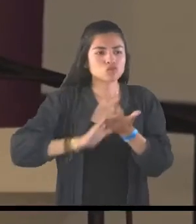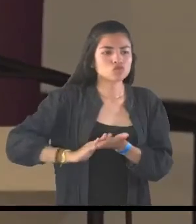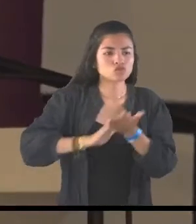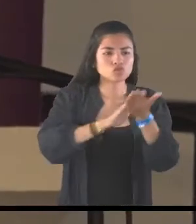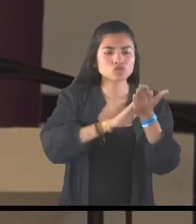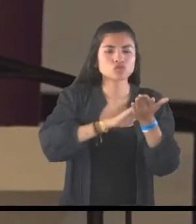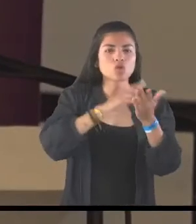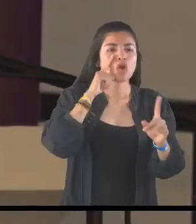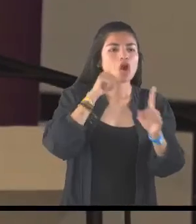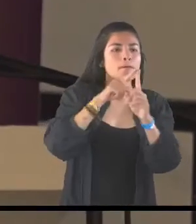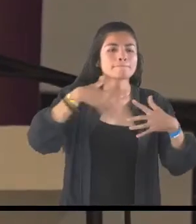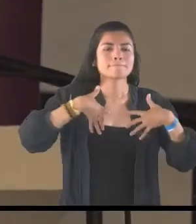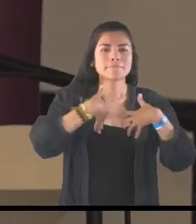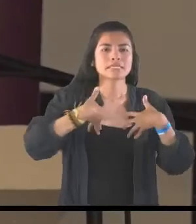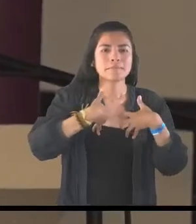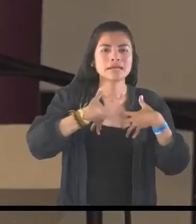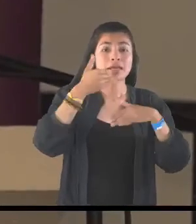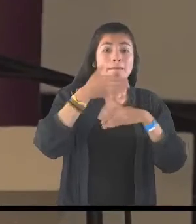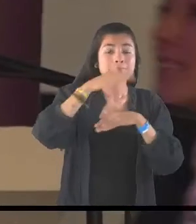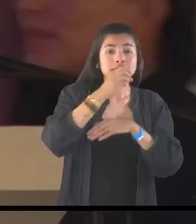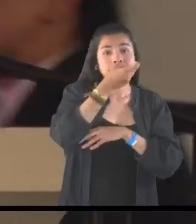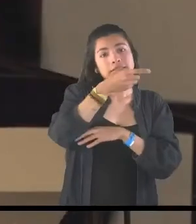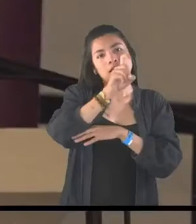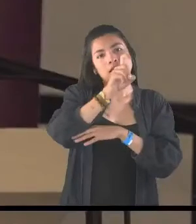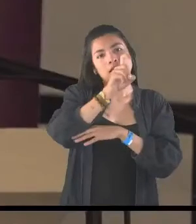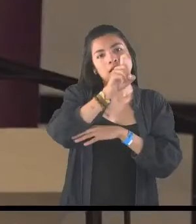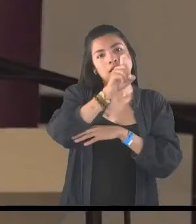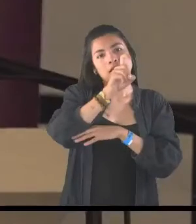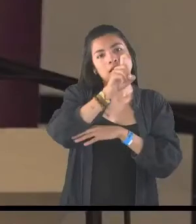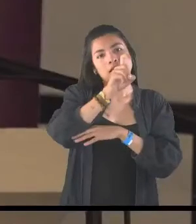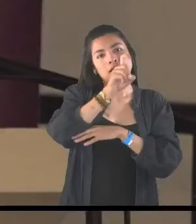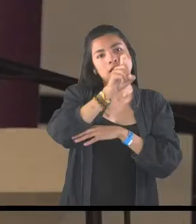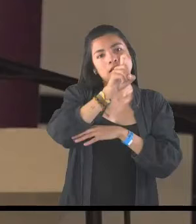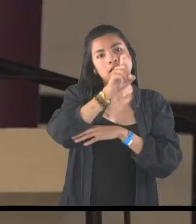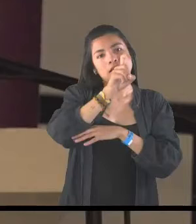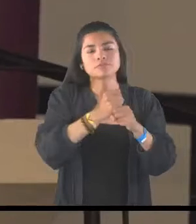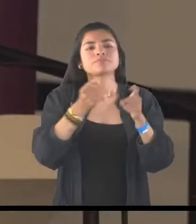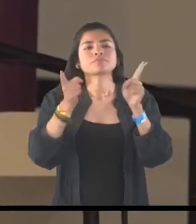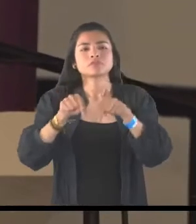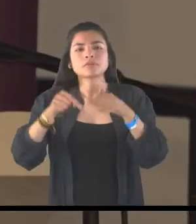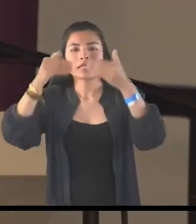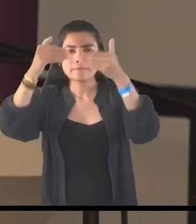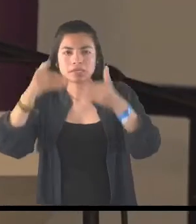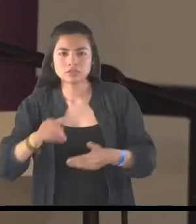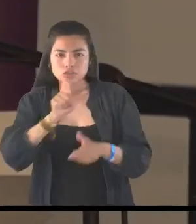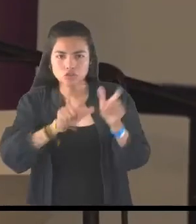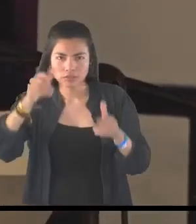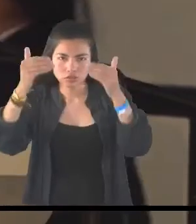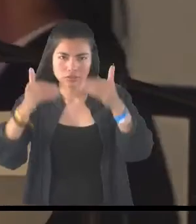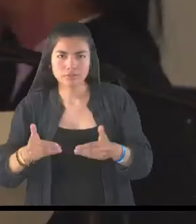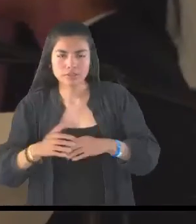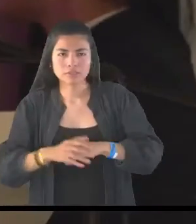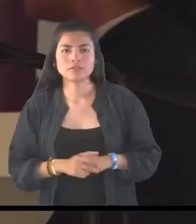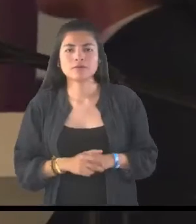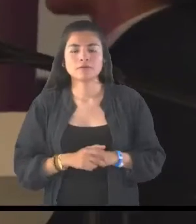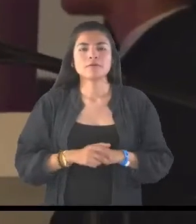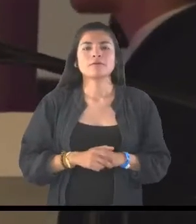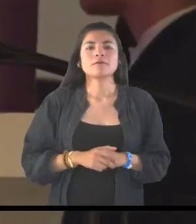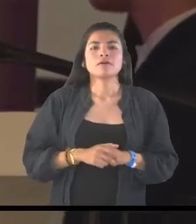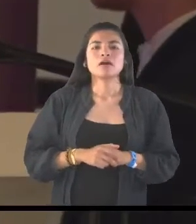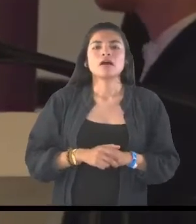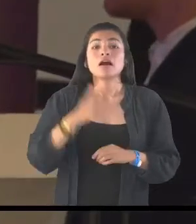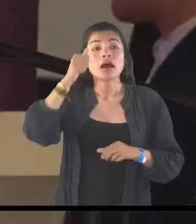68 años, personas con discapacidad y personas con enfermedades ruinosas y catastróficas o de alto costo como parte